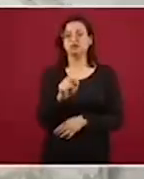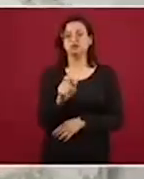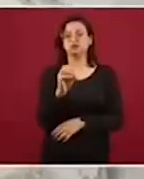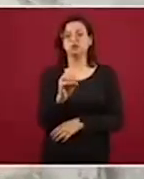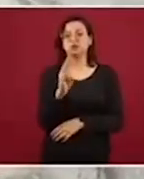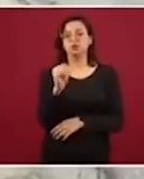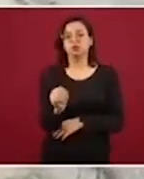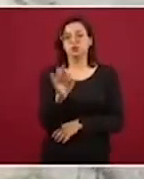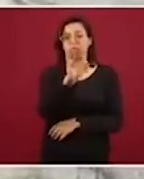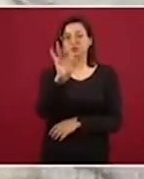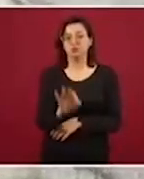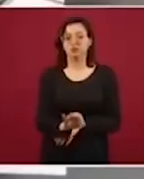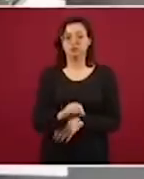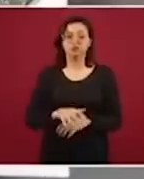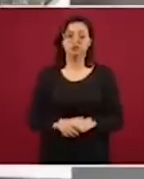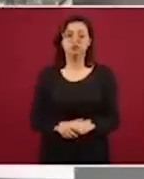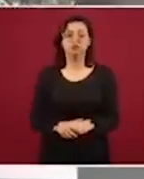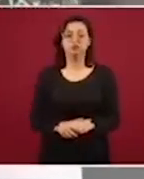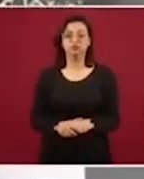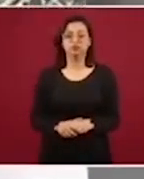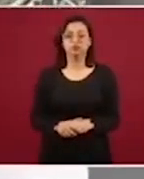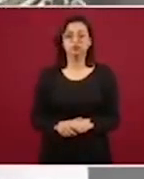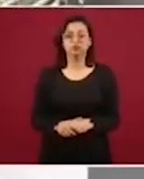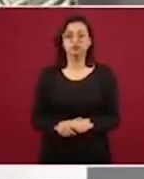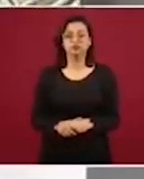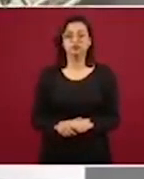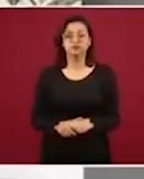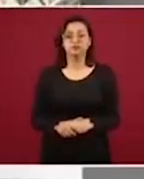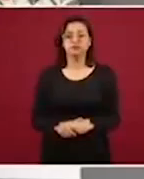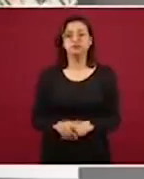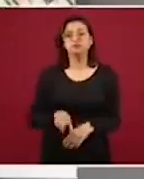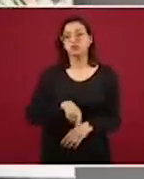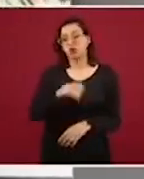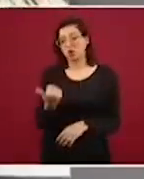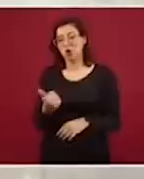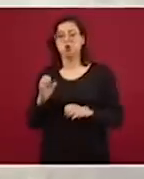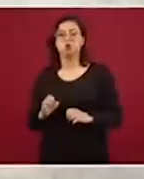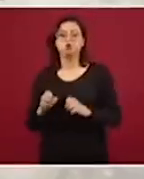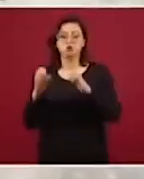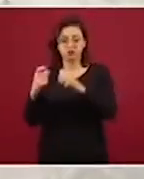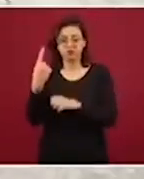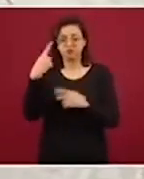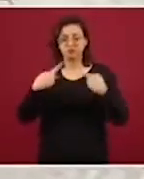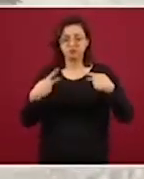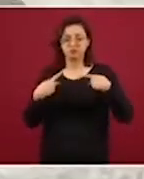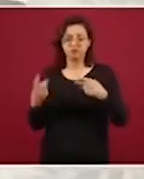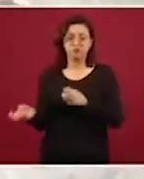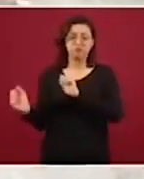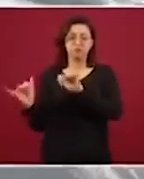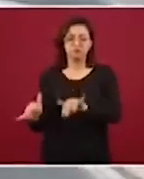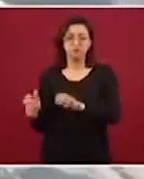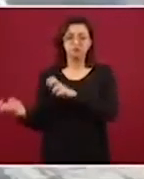6.09%. El edificio terminal de pasajeros con capacidad de 19.5 millones de